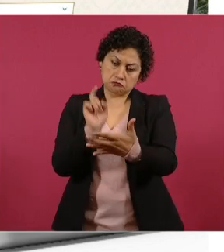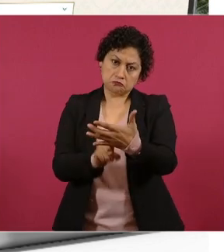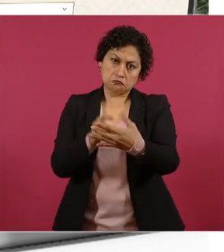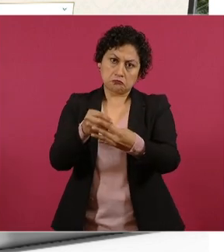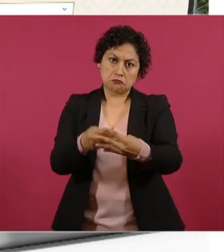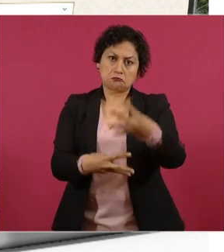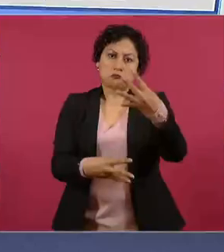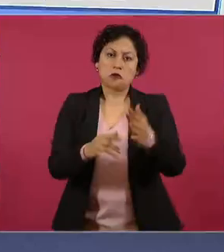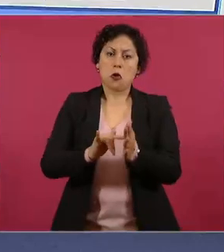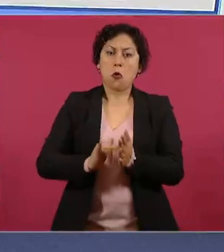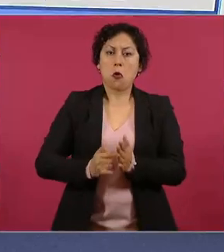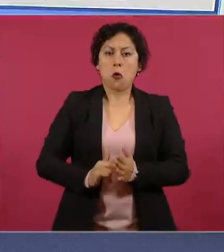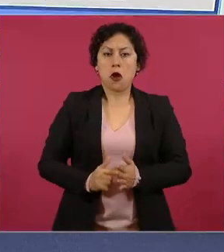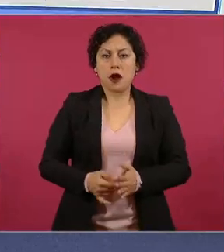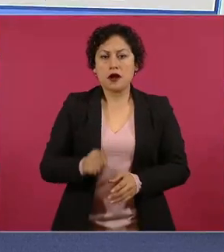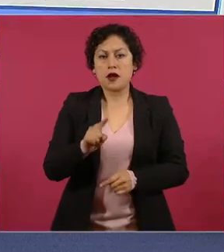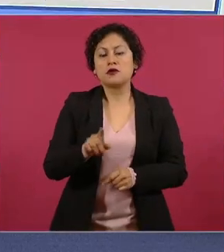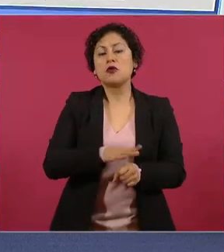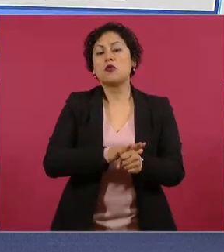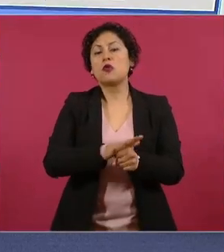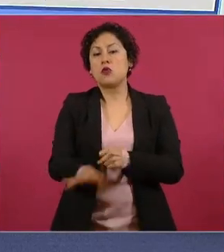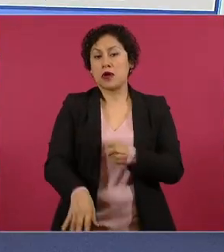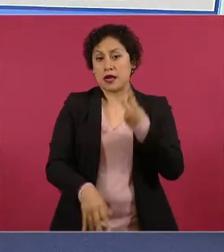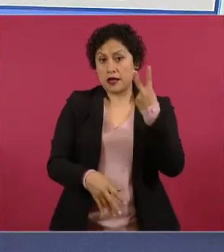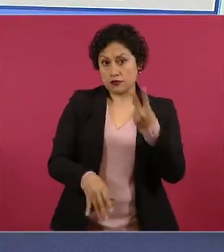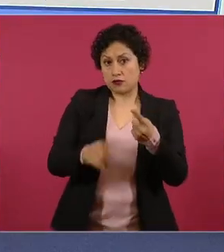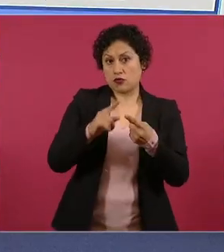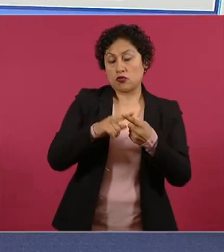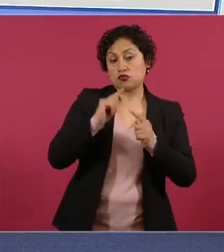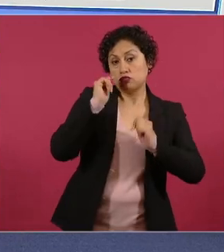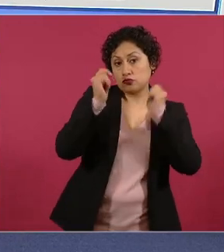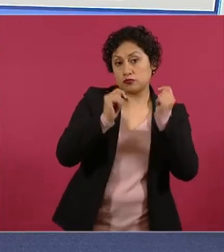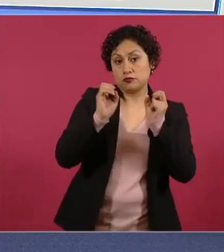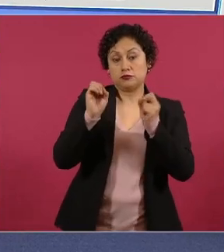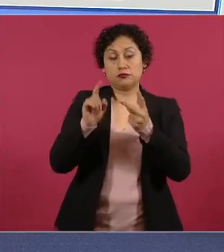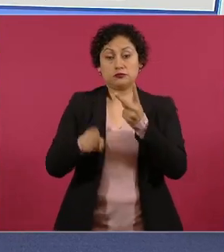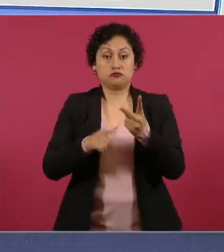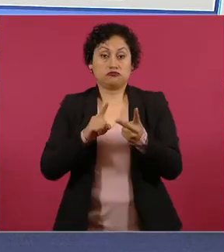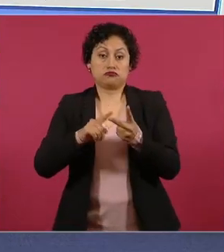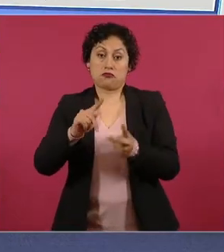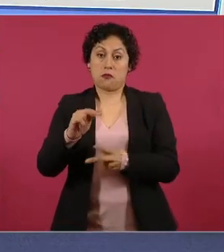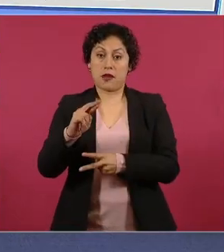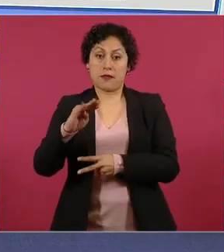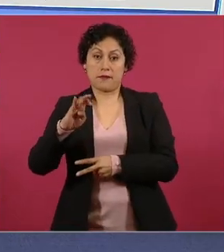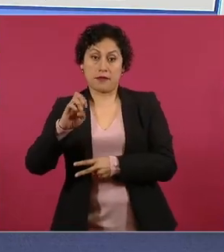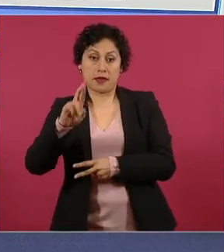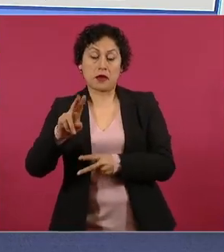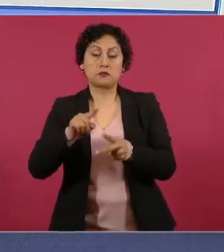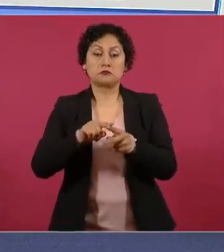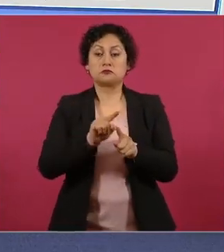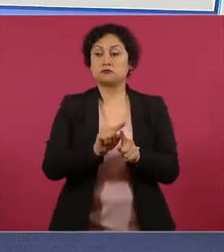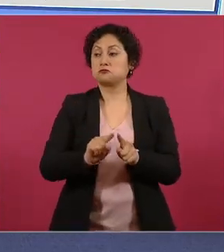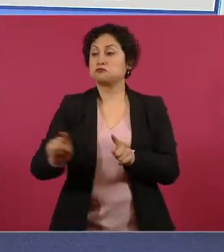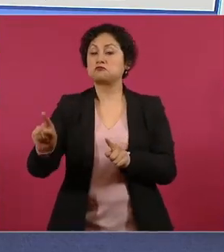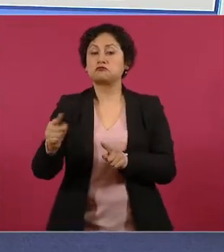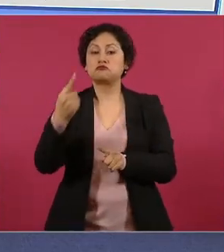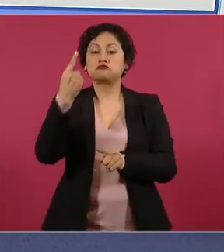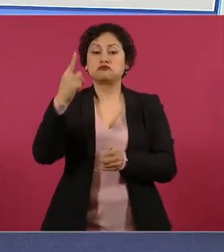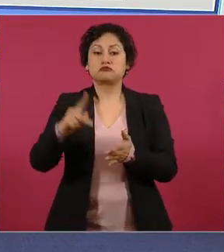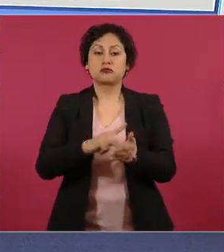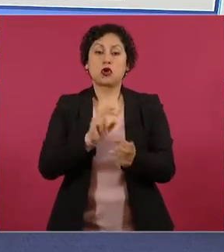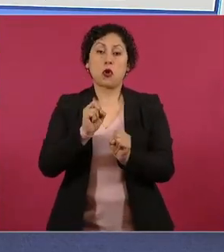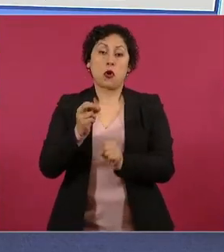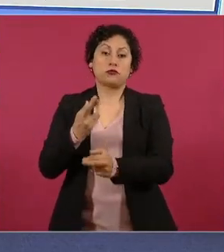de servicio que quieren, turista o premier, si es viaje sencillo, si quieren un viaje redondo. Estamos ofreciendo